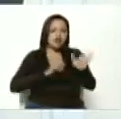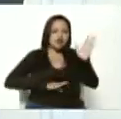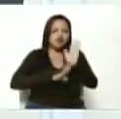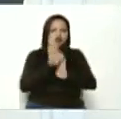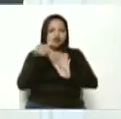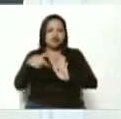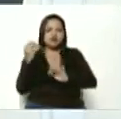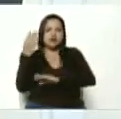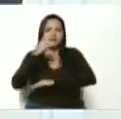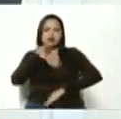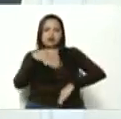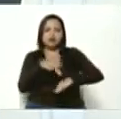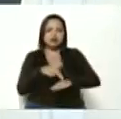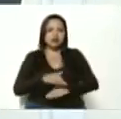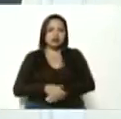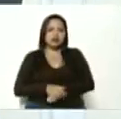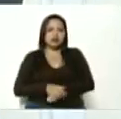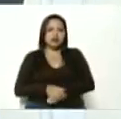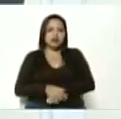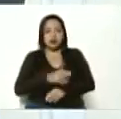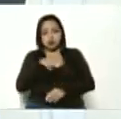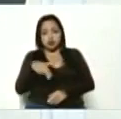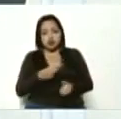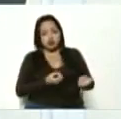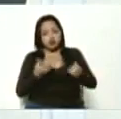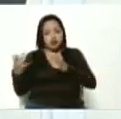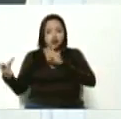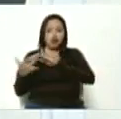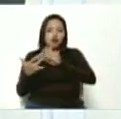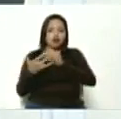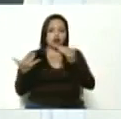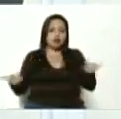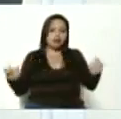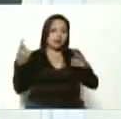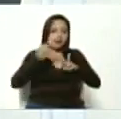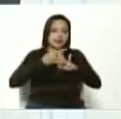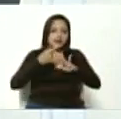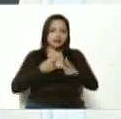Legislativo y por lo pronto nosotros retornamos el contacto a los estudios de Venezolana de Televisión.